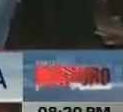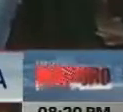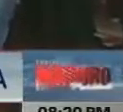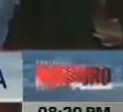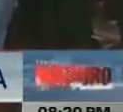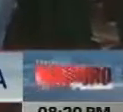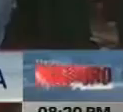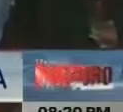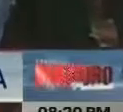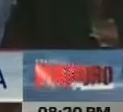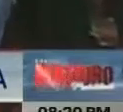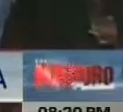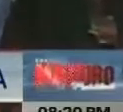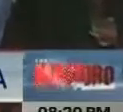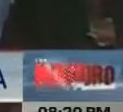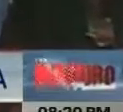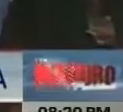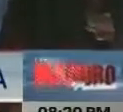aquí?